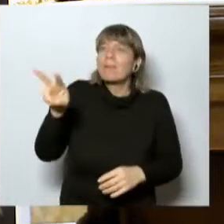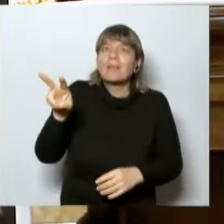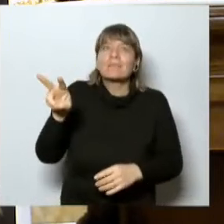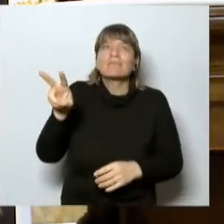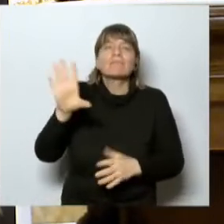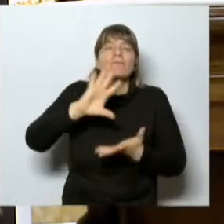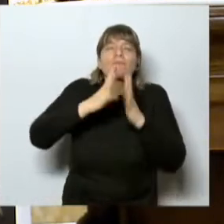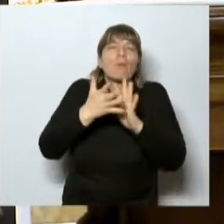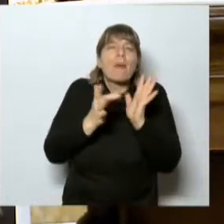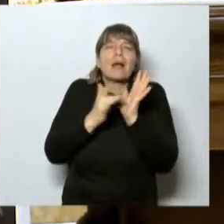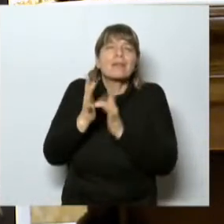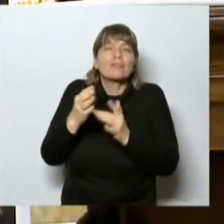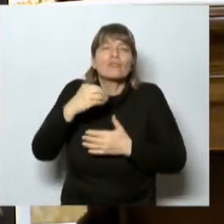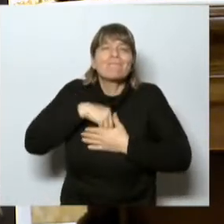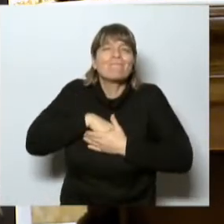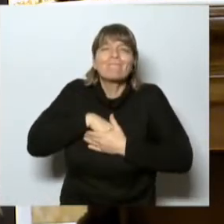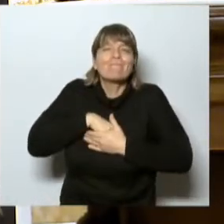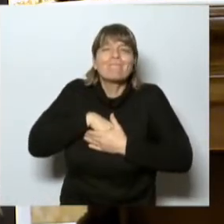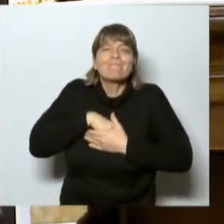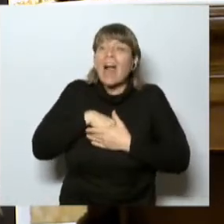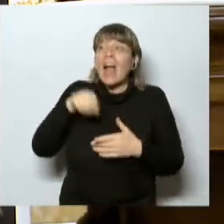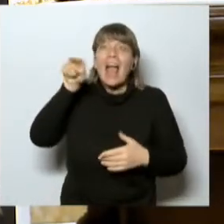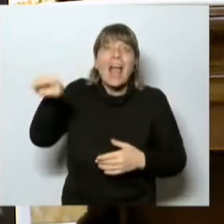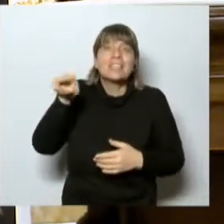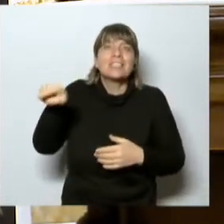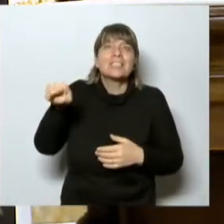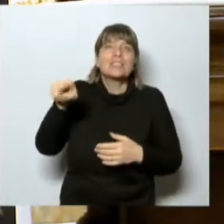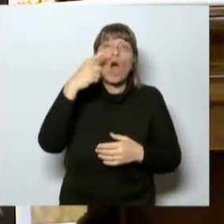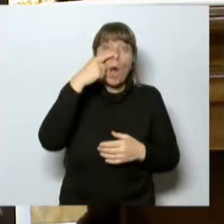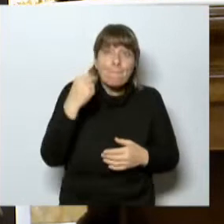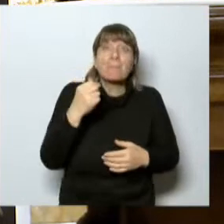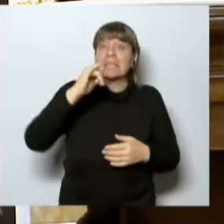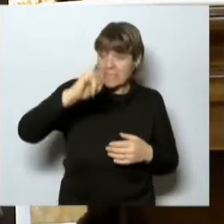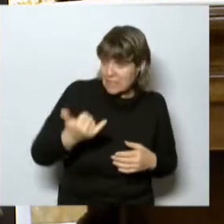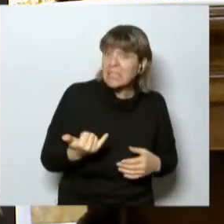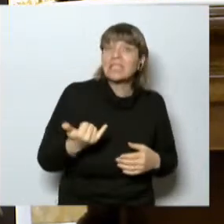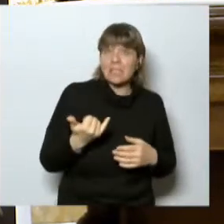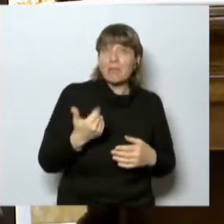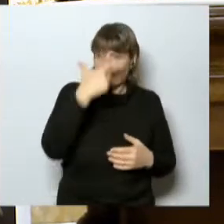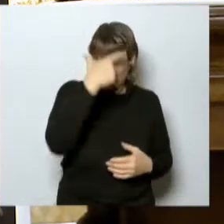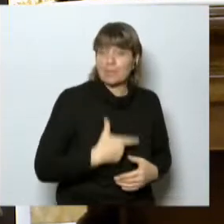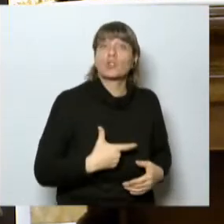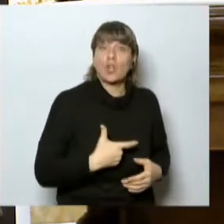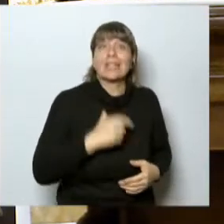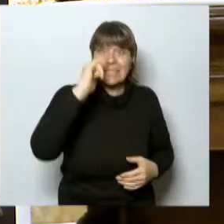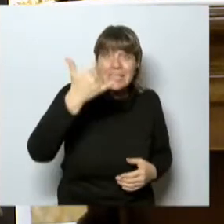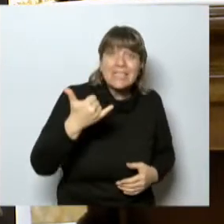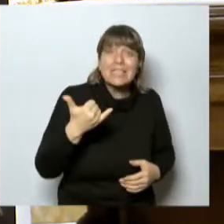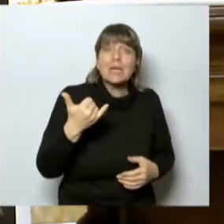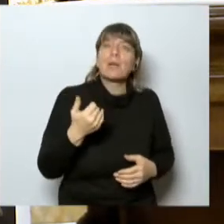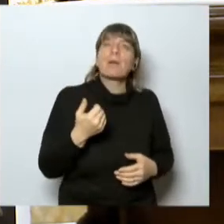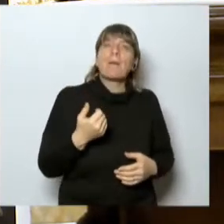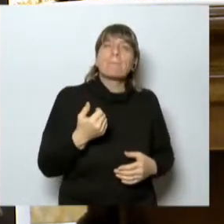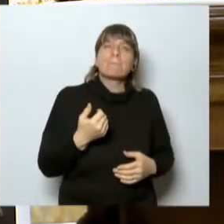Cristo. Jesús es hombre, se hace criatura humana en